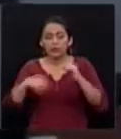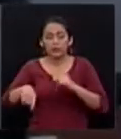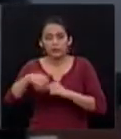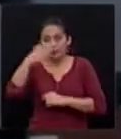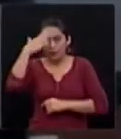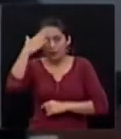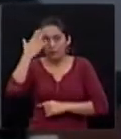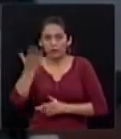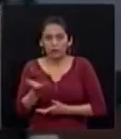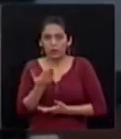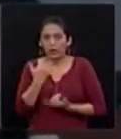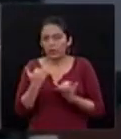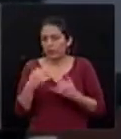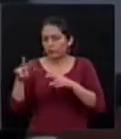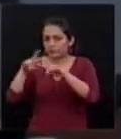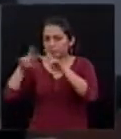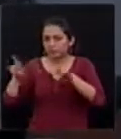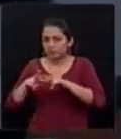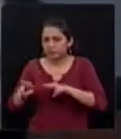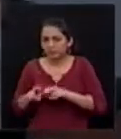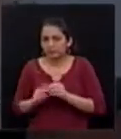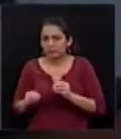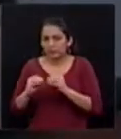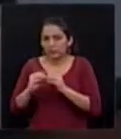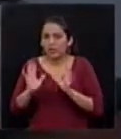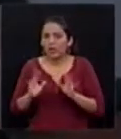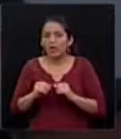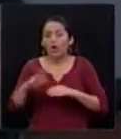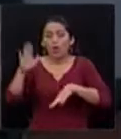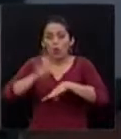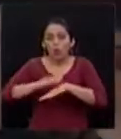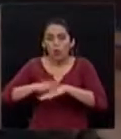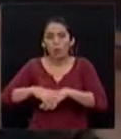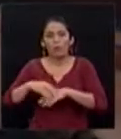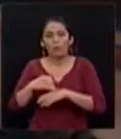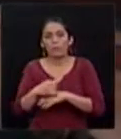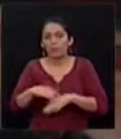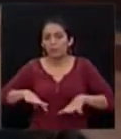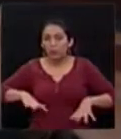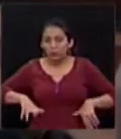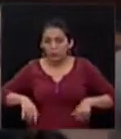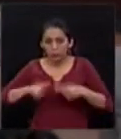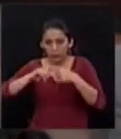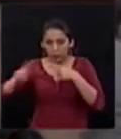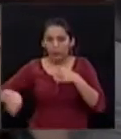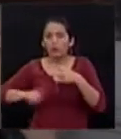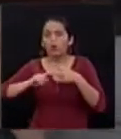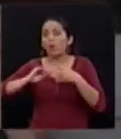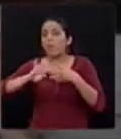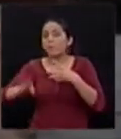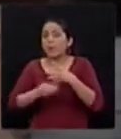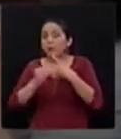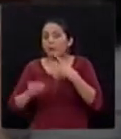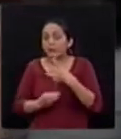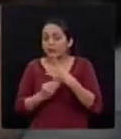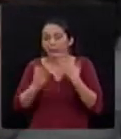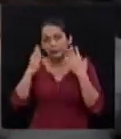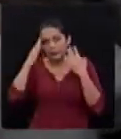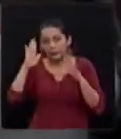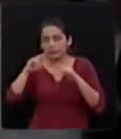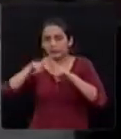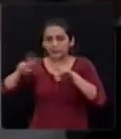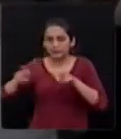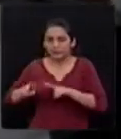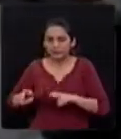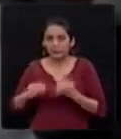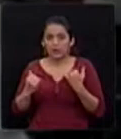las investigaciones, si aparte de acción ilícita también hay otro tipo de delitos. La fiscal general subrogante Tania Moreno aseguró que podrían